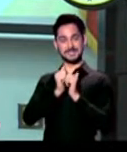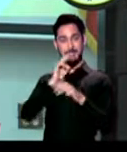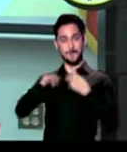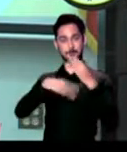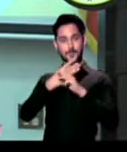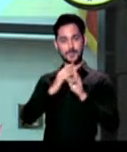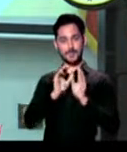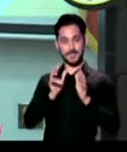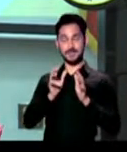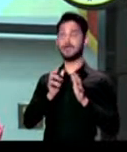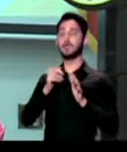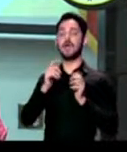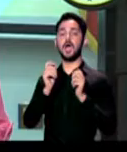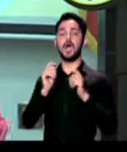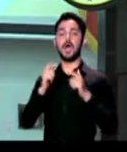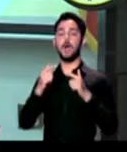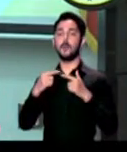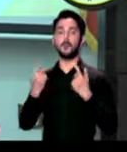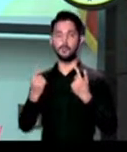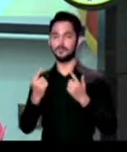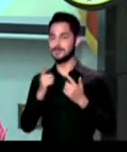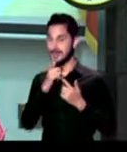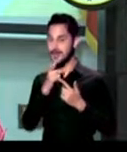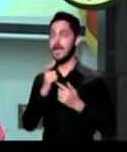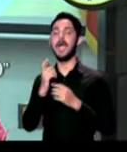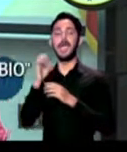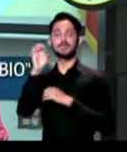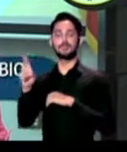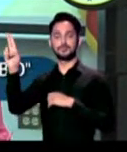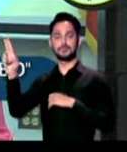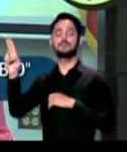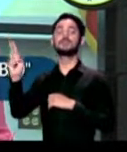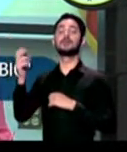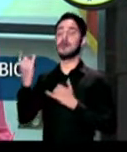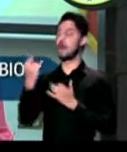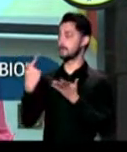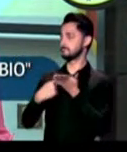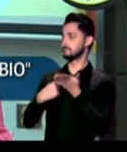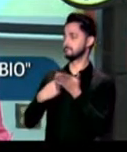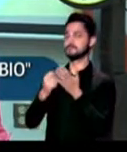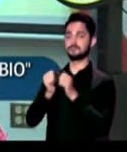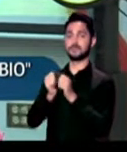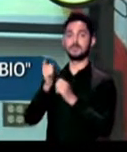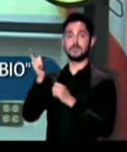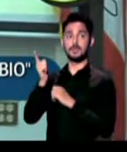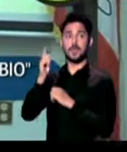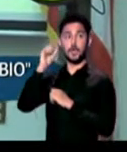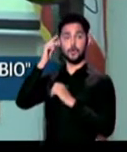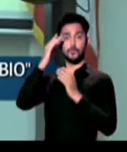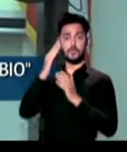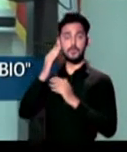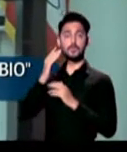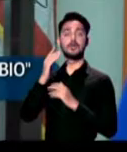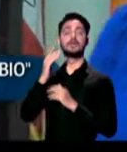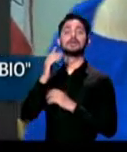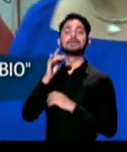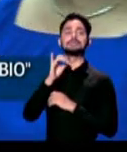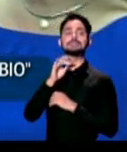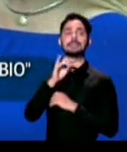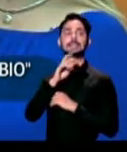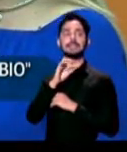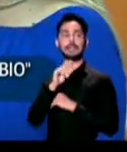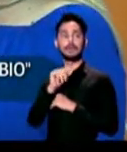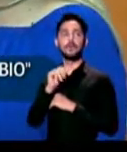contra el equipo de Estados Unidos. Y para ofrecernos más detalles de lo que aquí se dijo, se encuentra con nosotros la gobernadora interina Wanda Vázquez. Bienvenida a